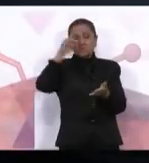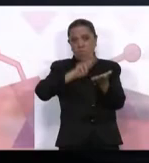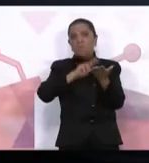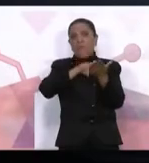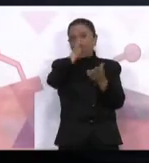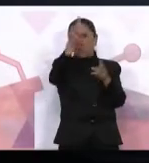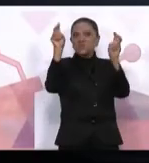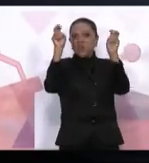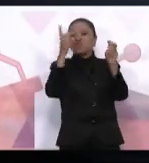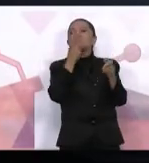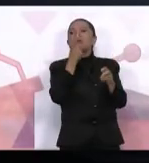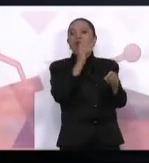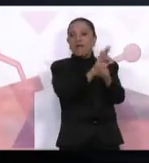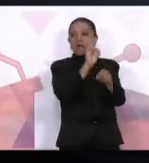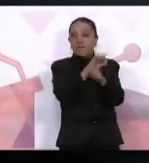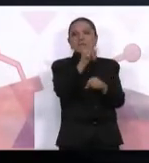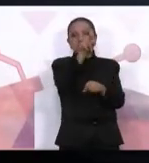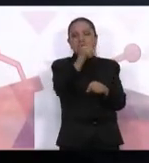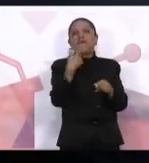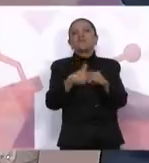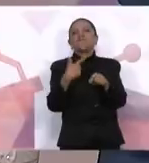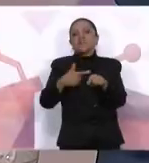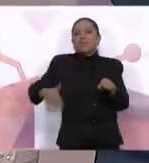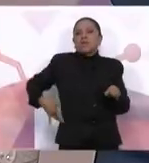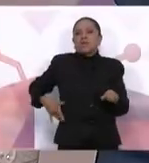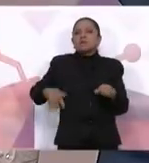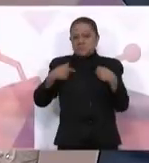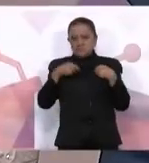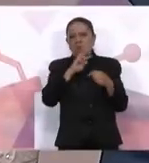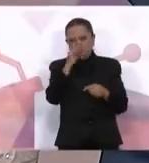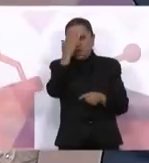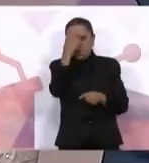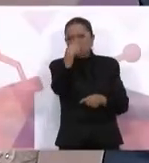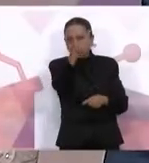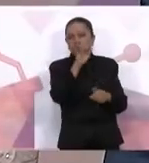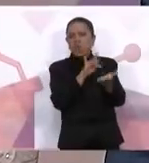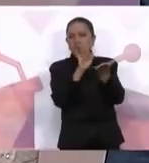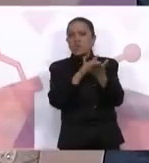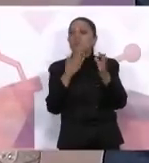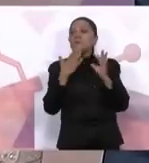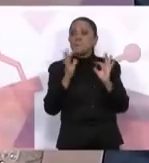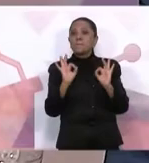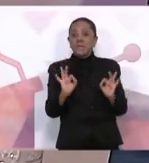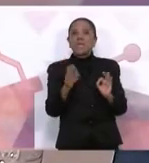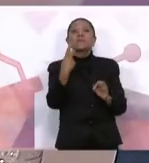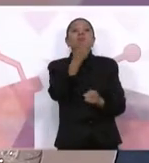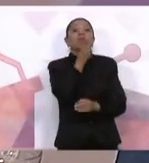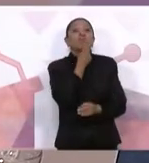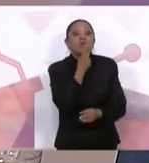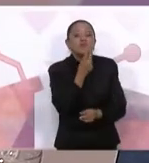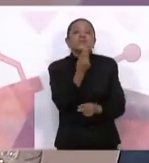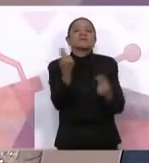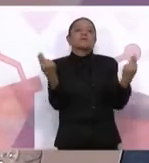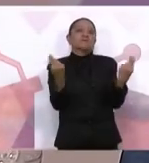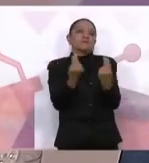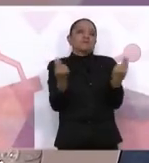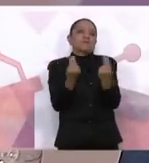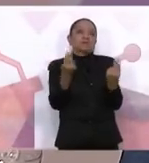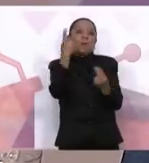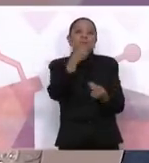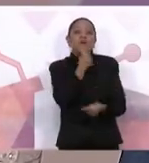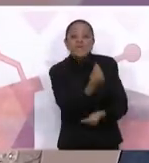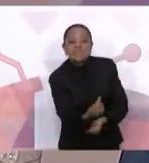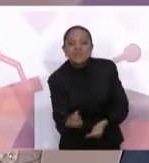enfermedad renal lo reconozco pero sí es importante pensar en que la diabetes hay que hacer lo necesario para que los niños no se enfermen